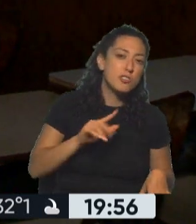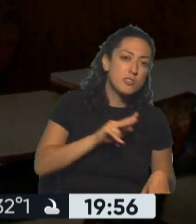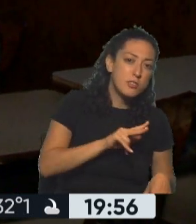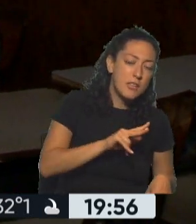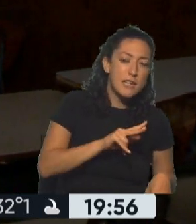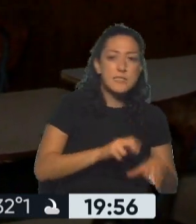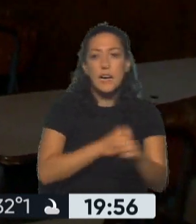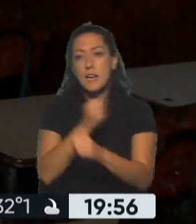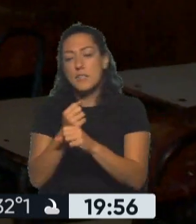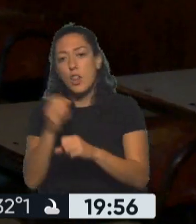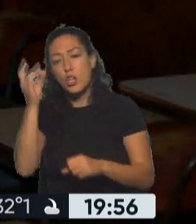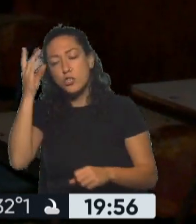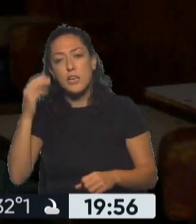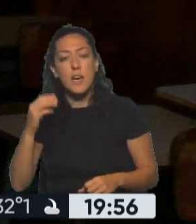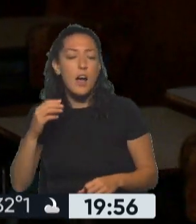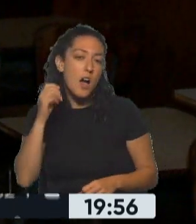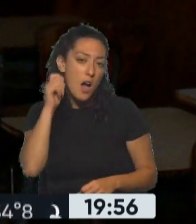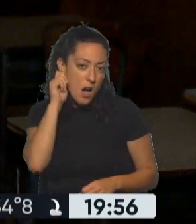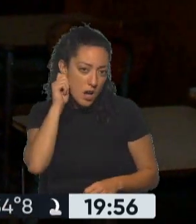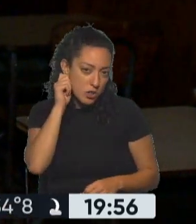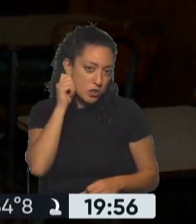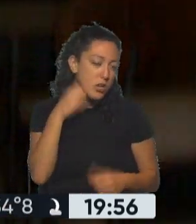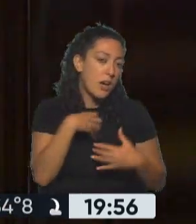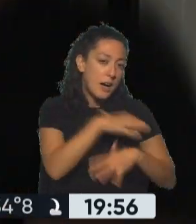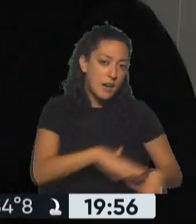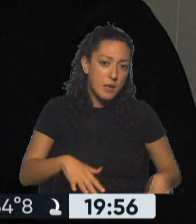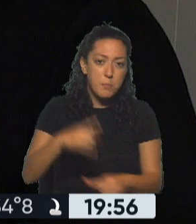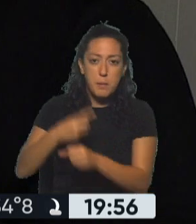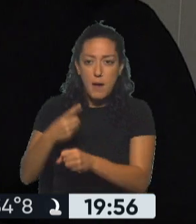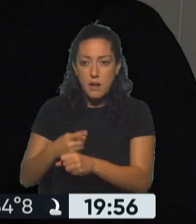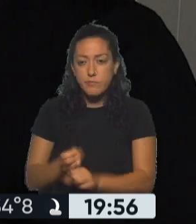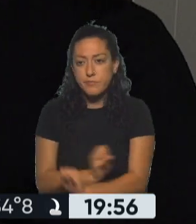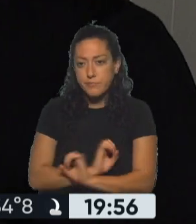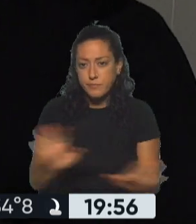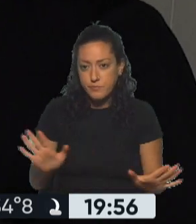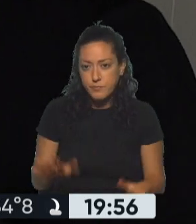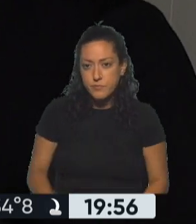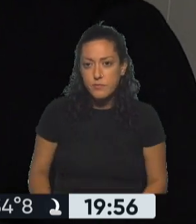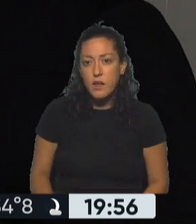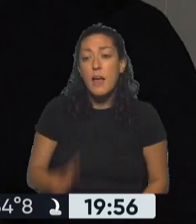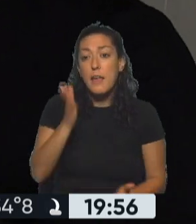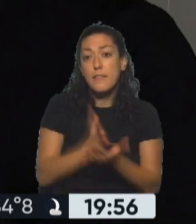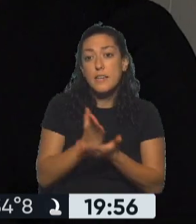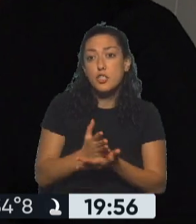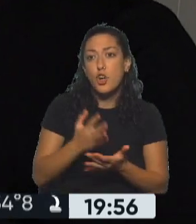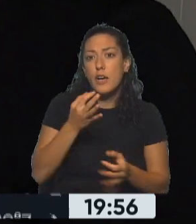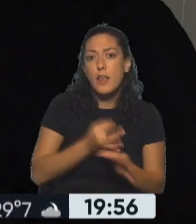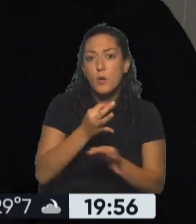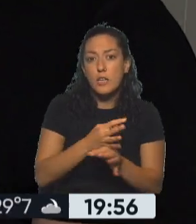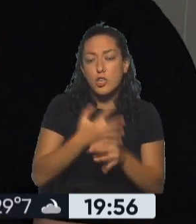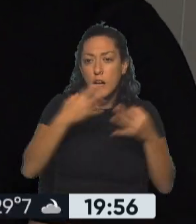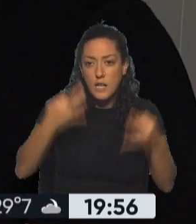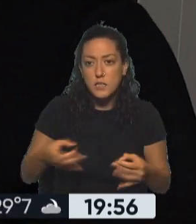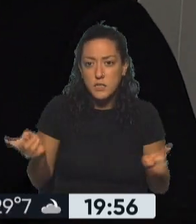12 años de jardín y primaria. Un verdadero drama. Que no se está garantizando el derecho a la educación